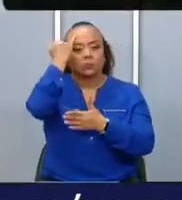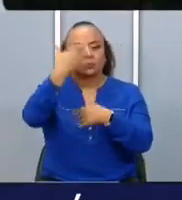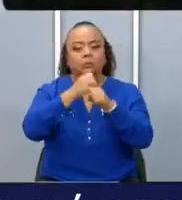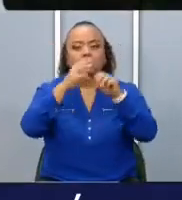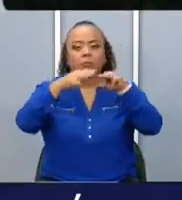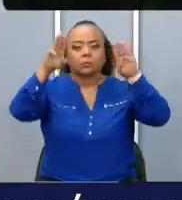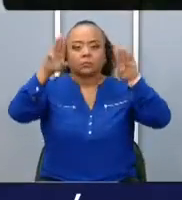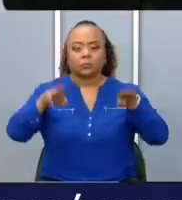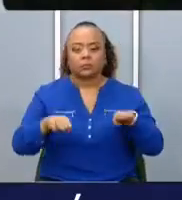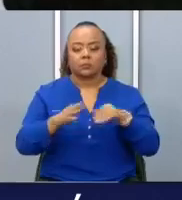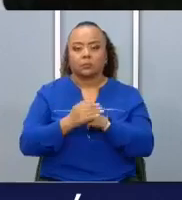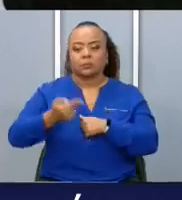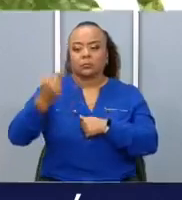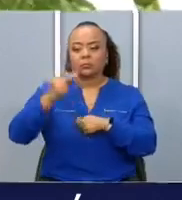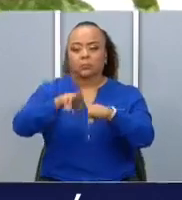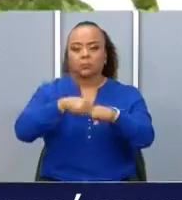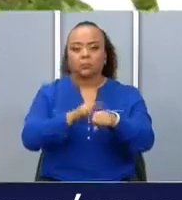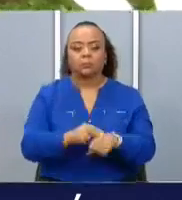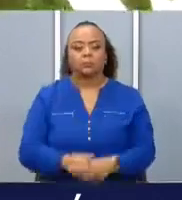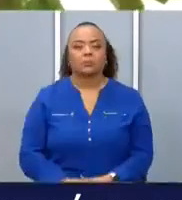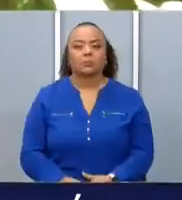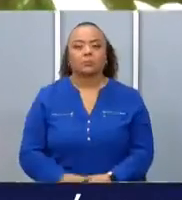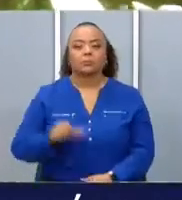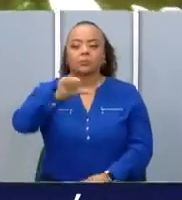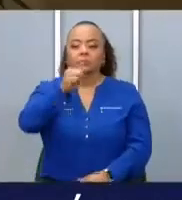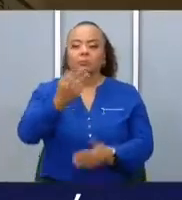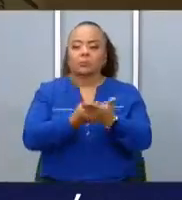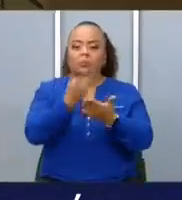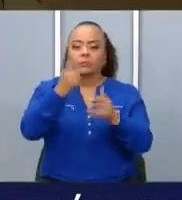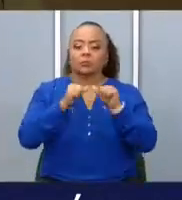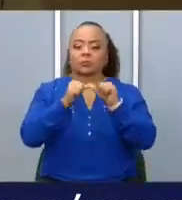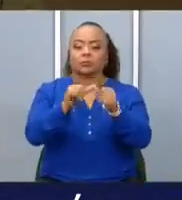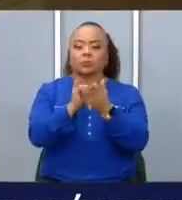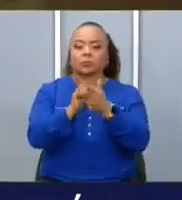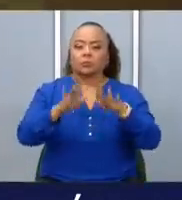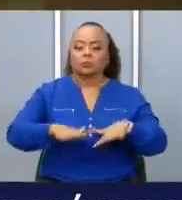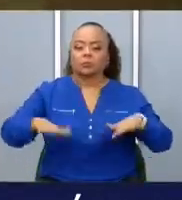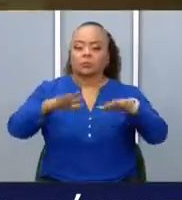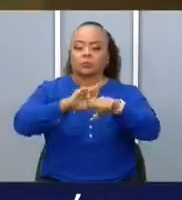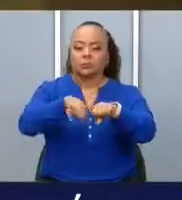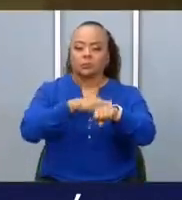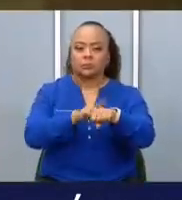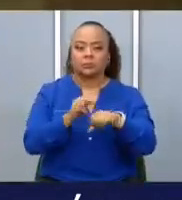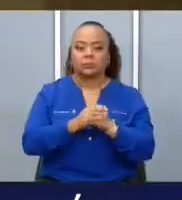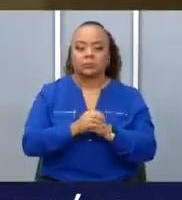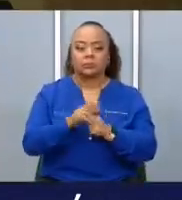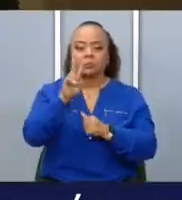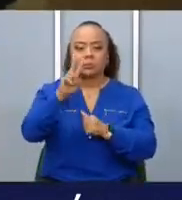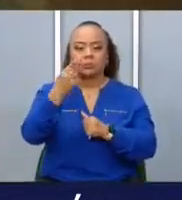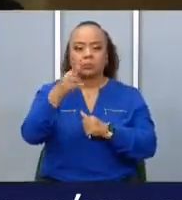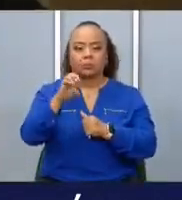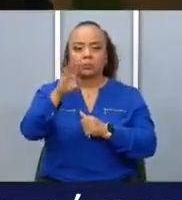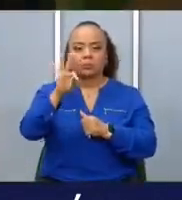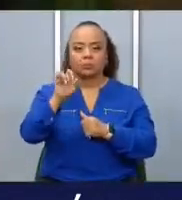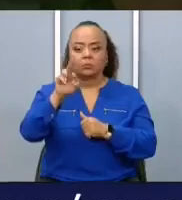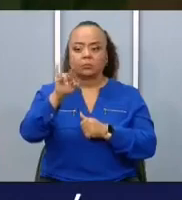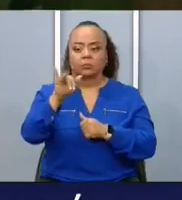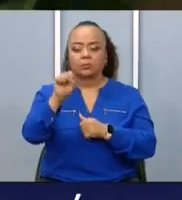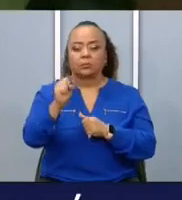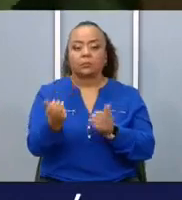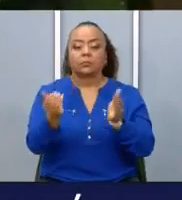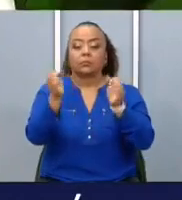hacer un Museo de Historia Natural otra ventaja de la conservación de este espacio natural de 2 hectáreas es que se podrá